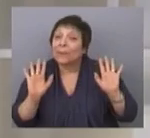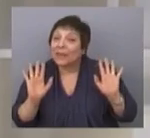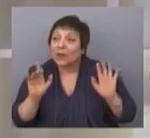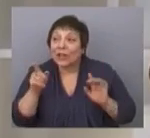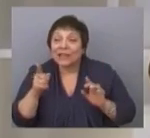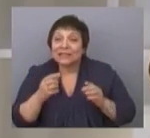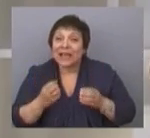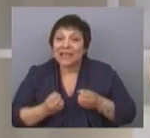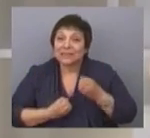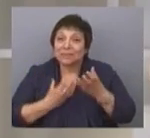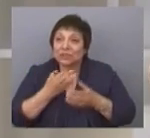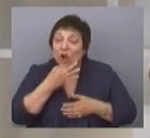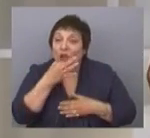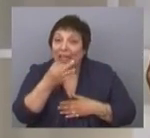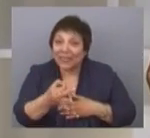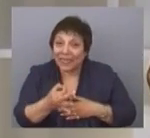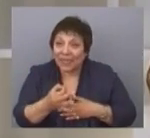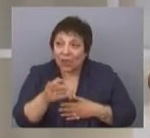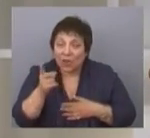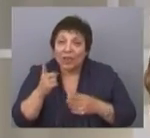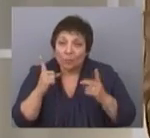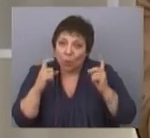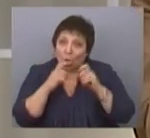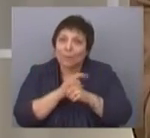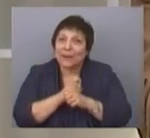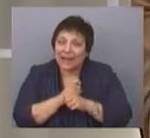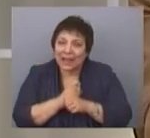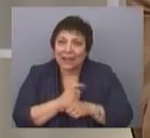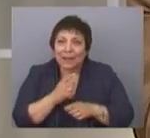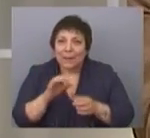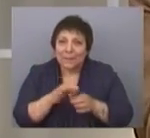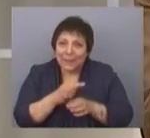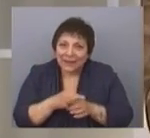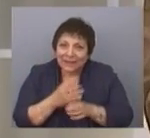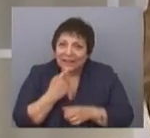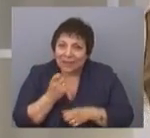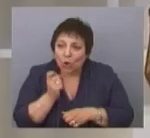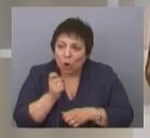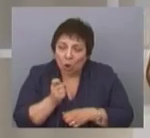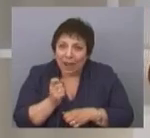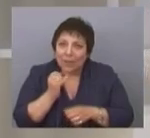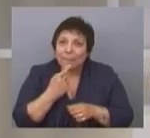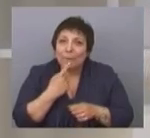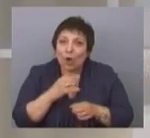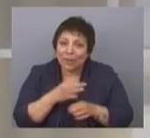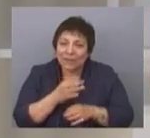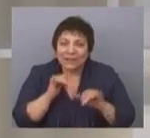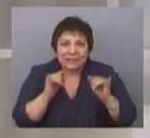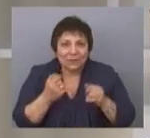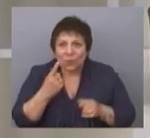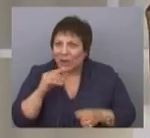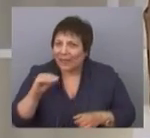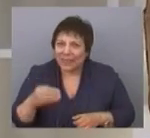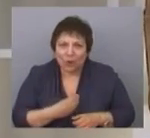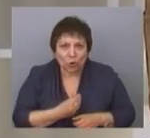expresión, bueno, de una situación muy compleja. El Partido Colorado y Pedro Bordaberry ayer cosecharon una derrota muy